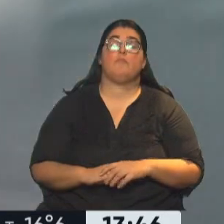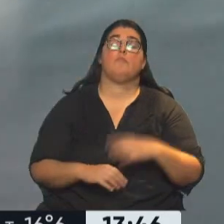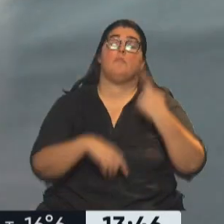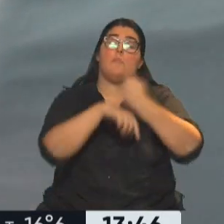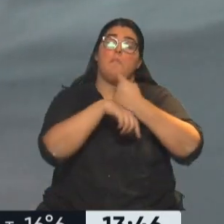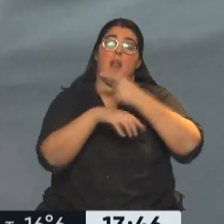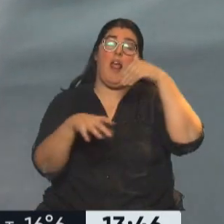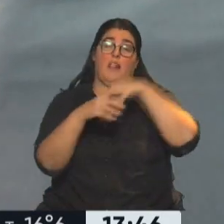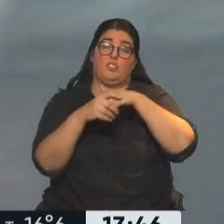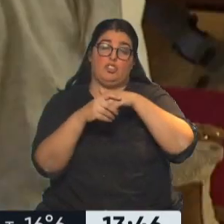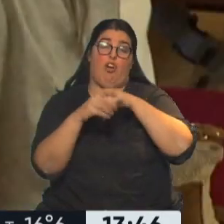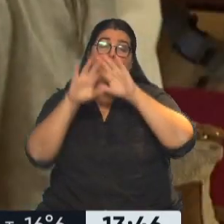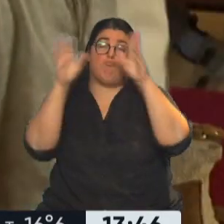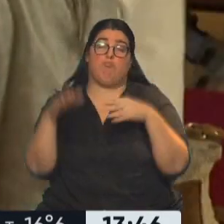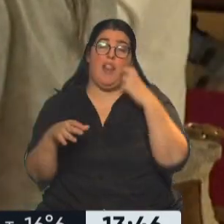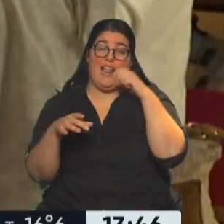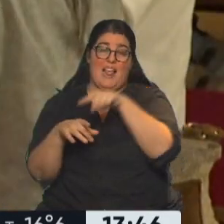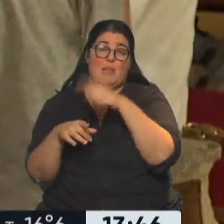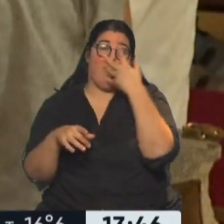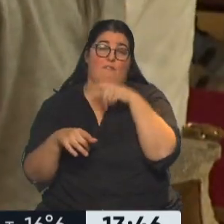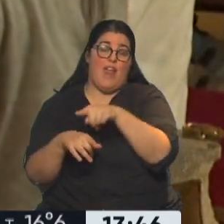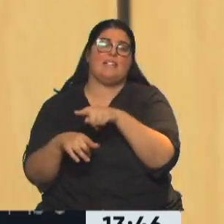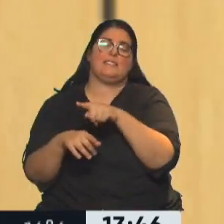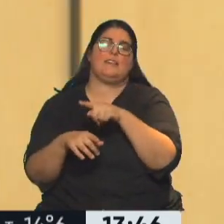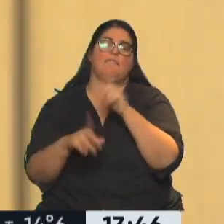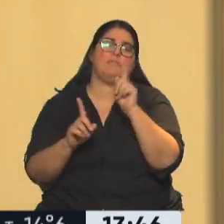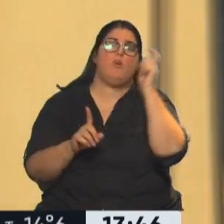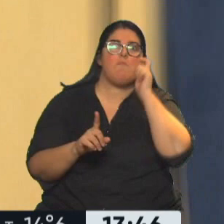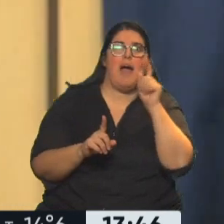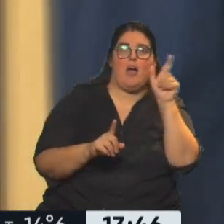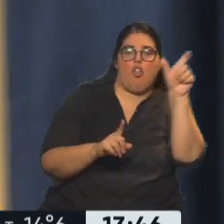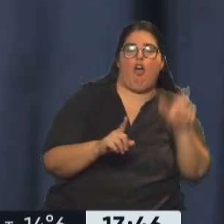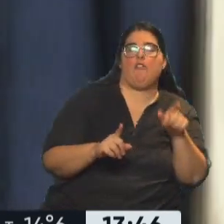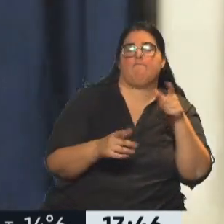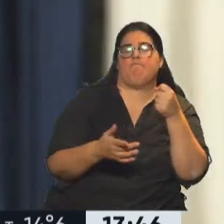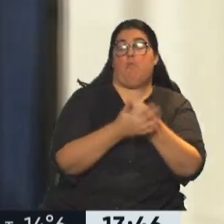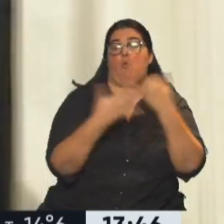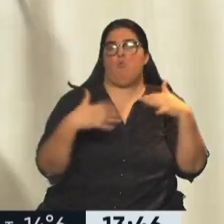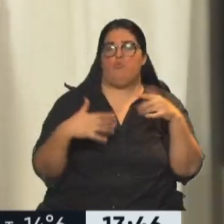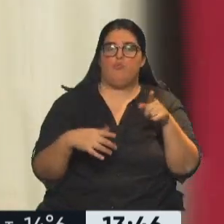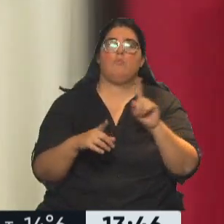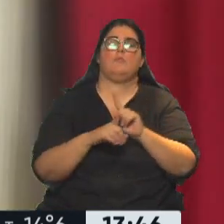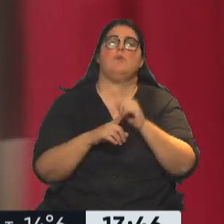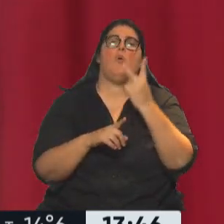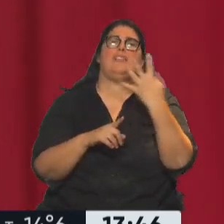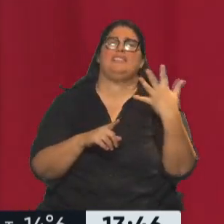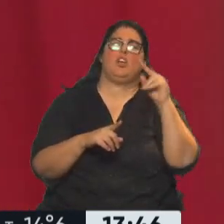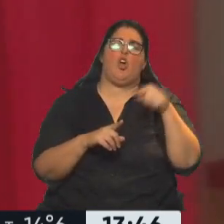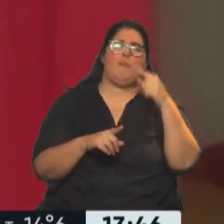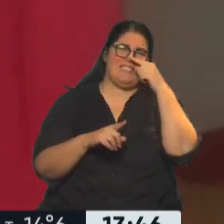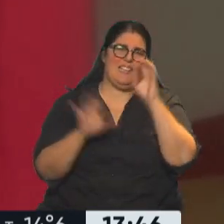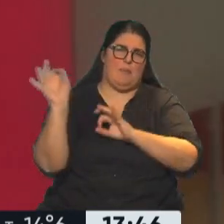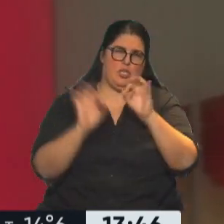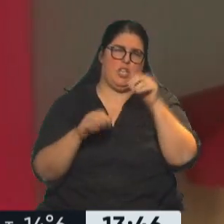primera vuelta de las legislativas en Francia asestó un duro golpe al presidente Emmanuel Macron, cuya lista Juntos obtuvo el 25,7%